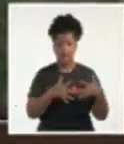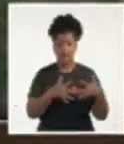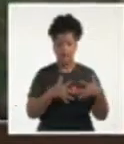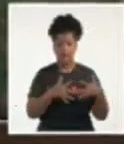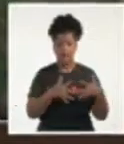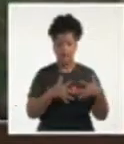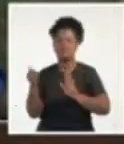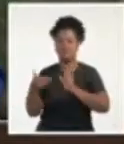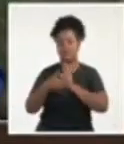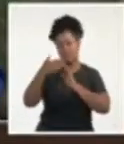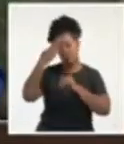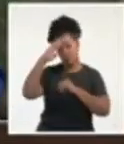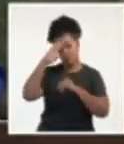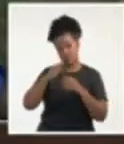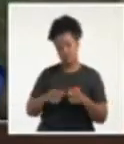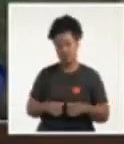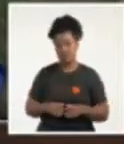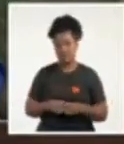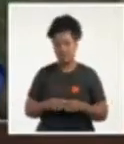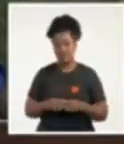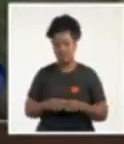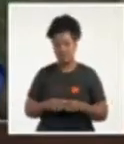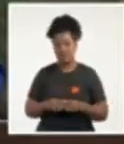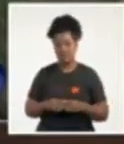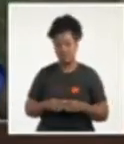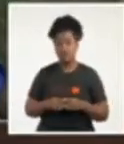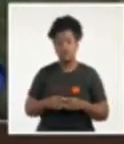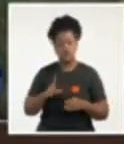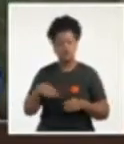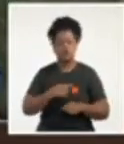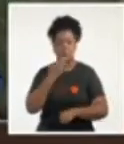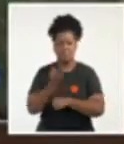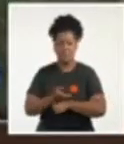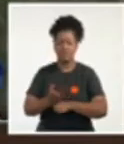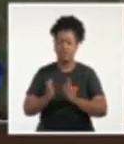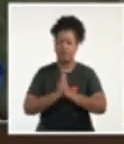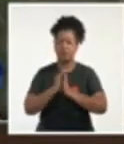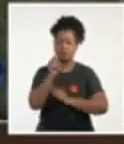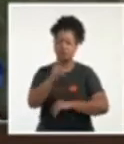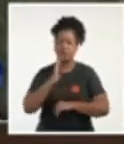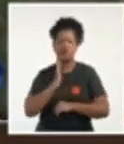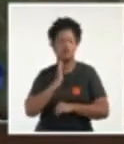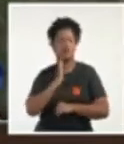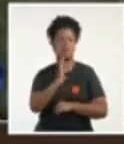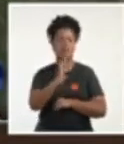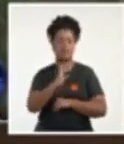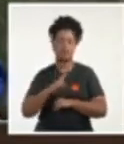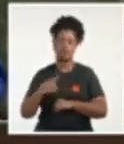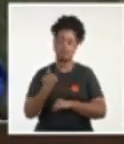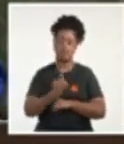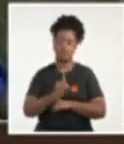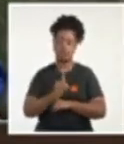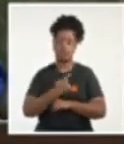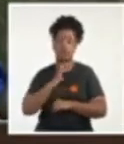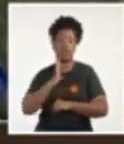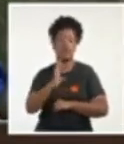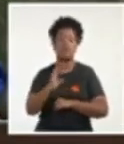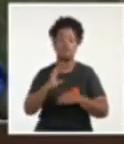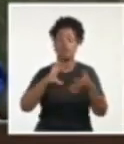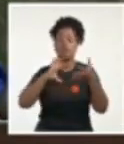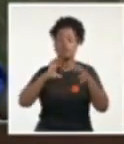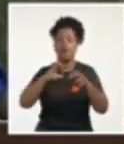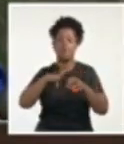de la concepción de si exigimos que nos respeten la autodeterminación, la soberanía y la manera en que la mayoría de los